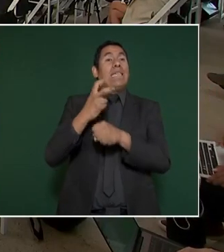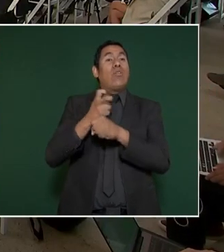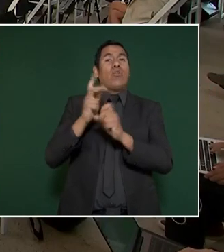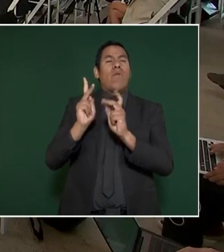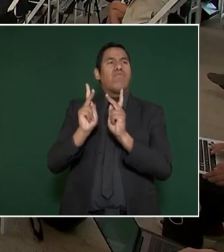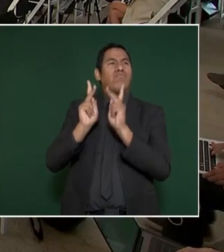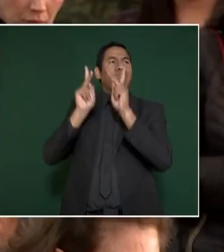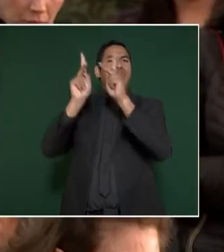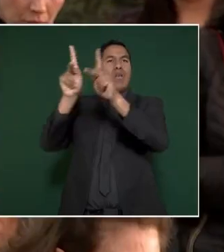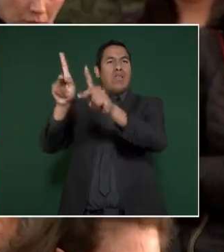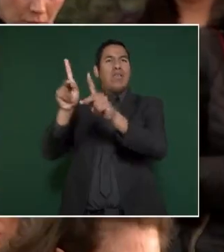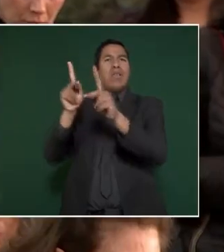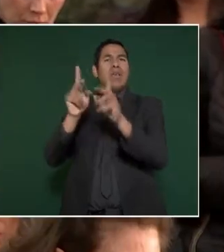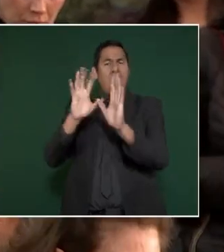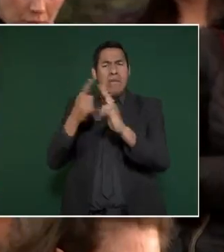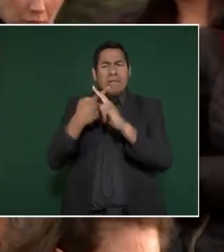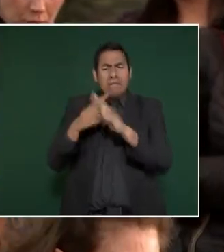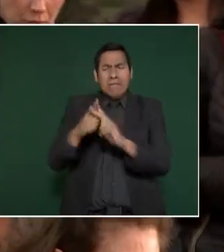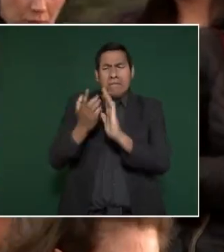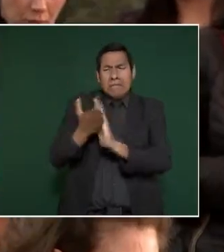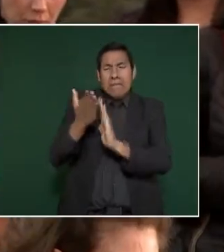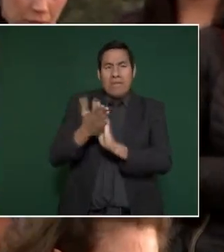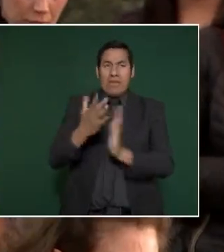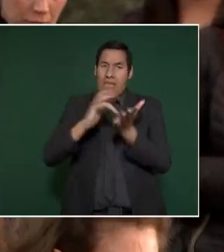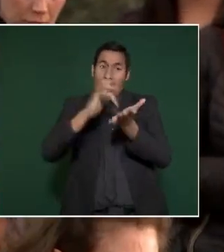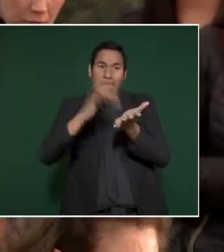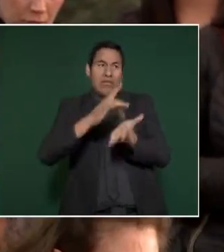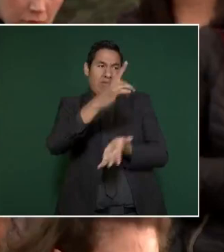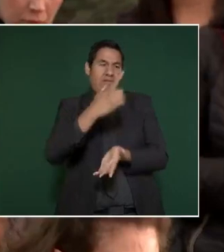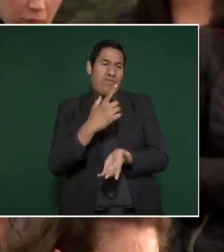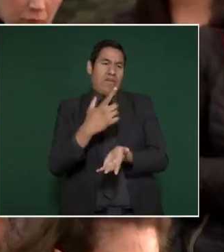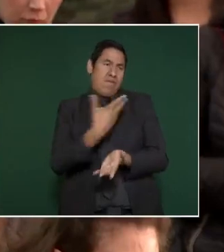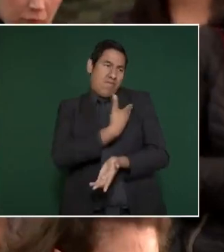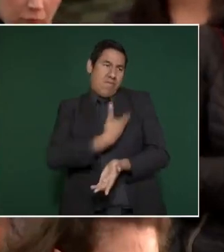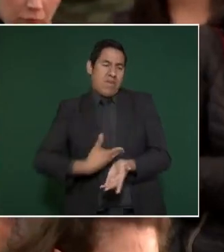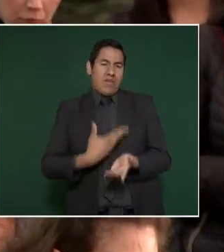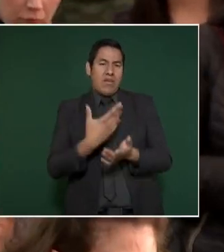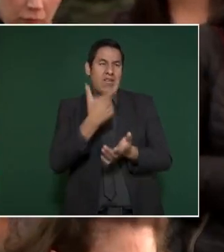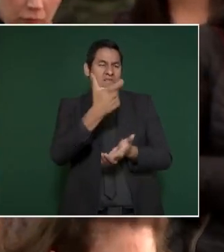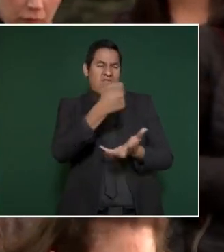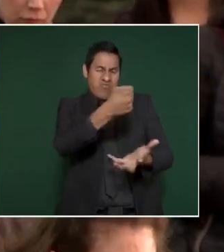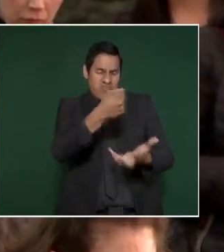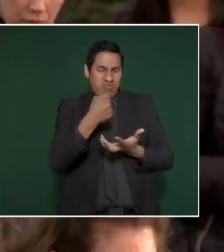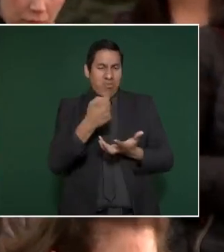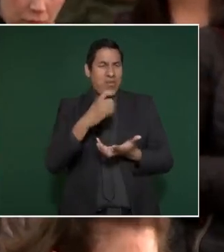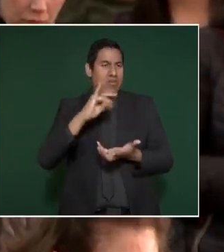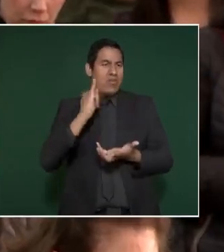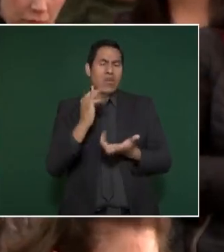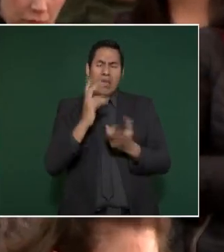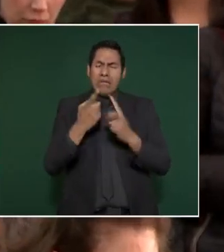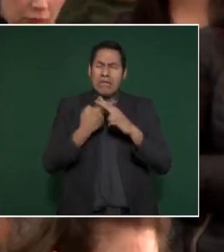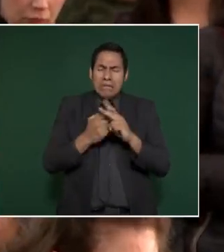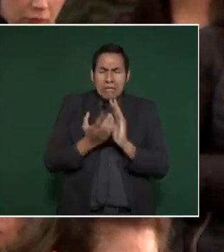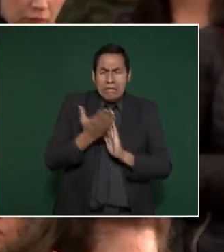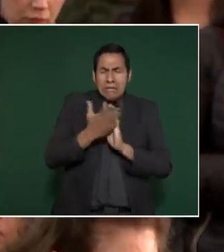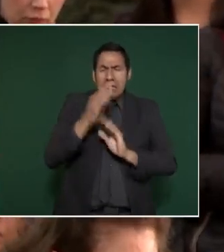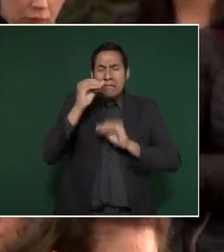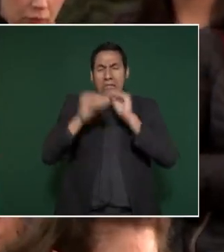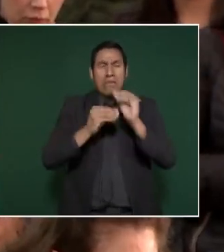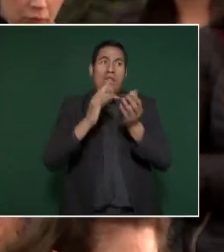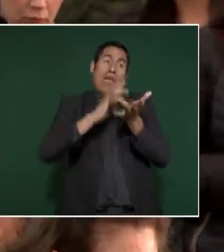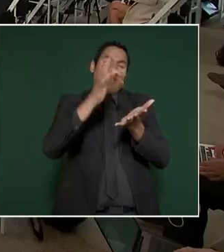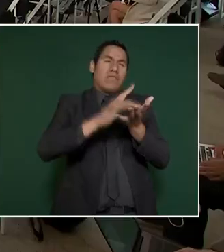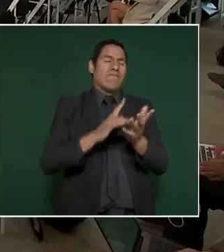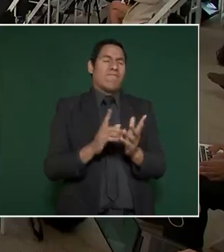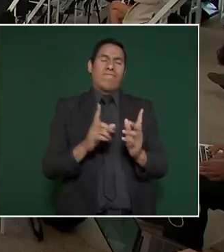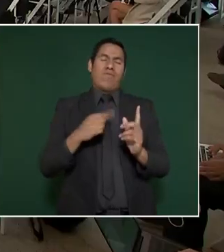segundo piso de Tijuana gracias a los recursos que usted ha mandado a la ciudad de Tijuana ya hay una mejor movilidad por mi parte es todo señor